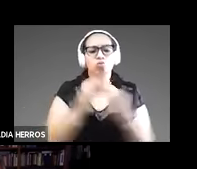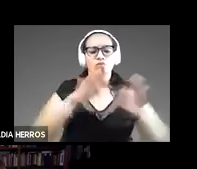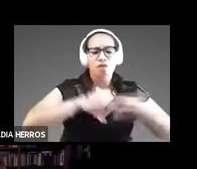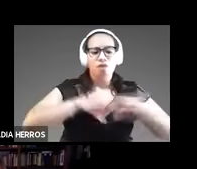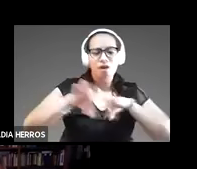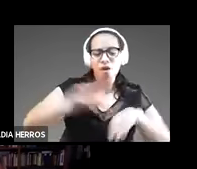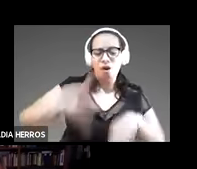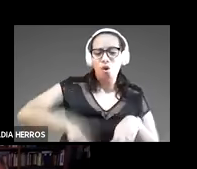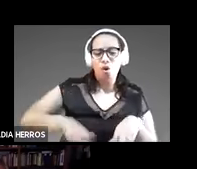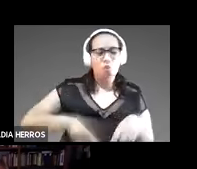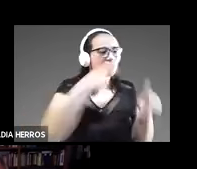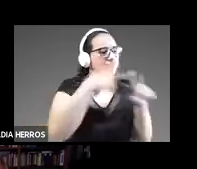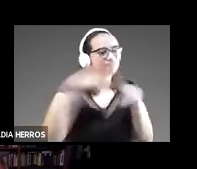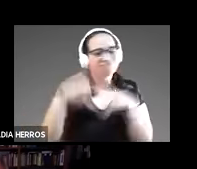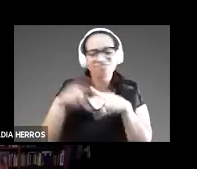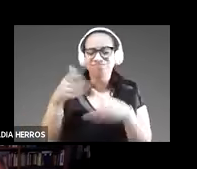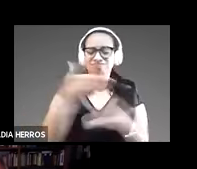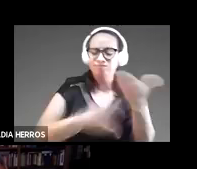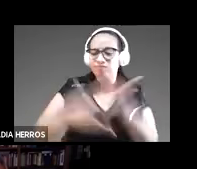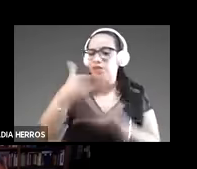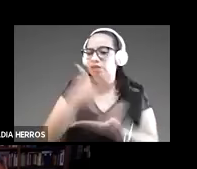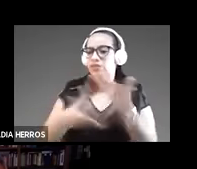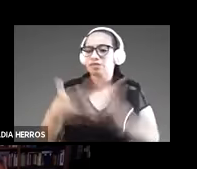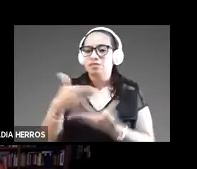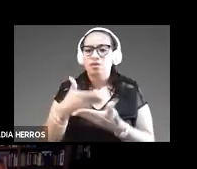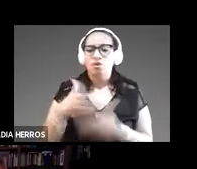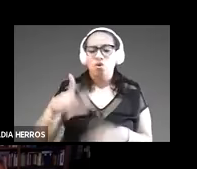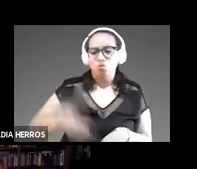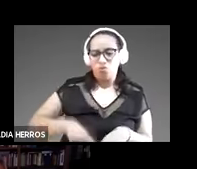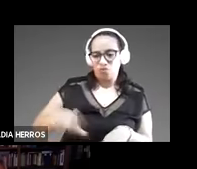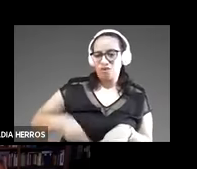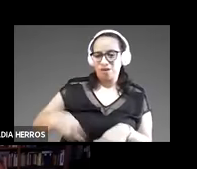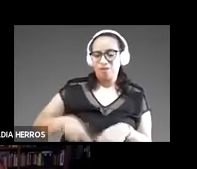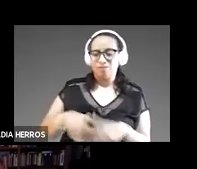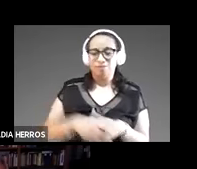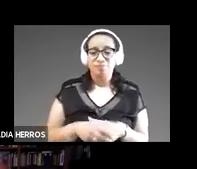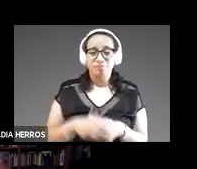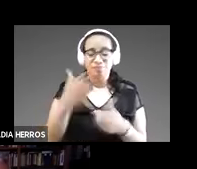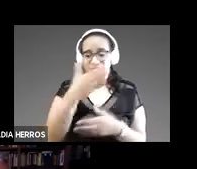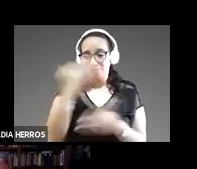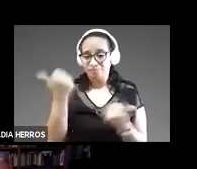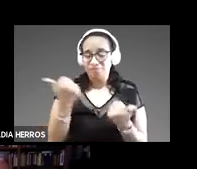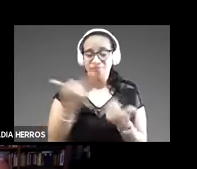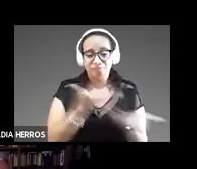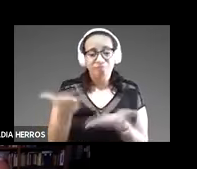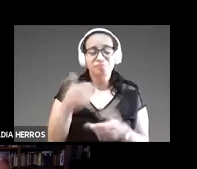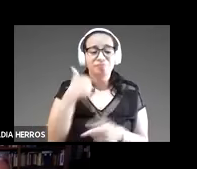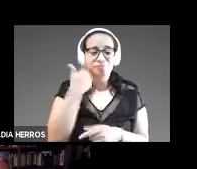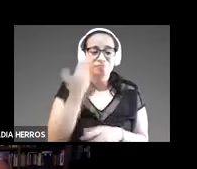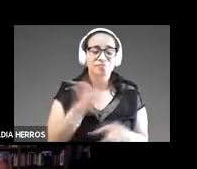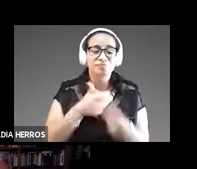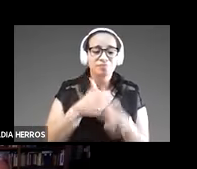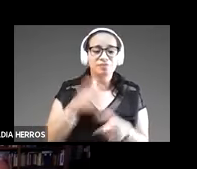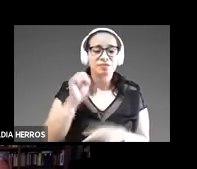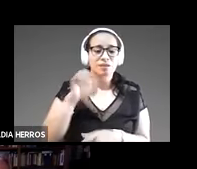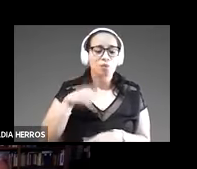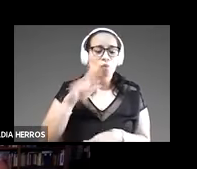muchas servidoras y servidores públicos, ¿no? No sé si quieran continuar, Samuel.